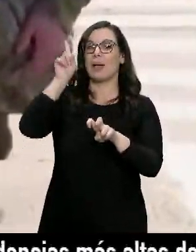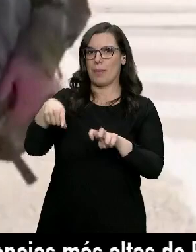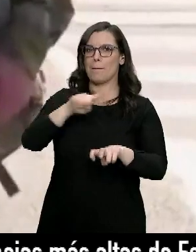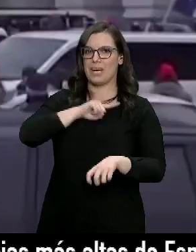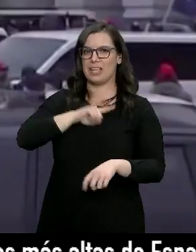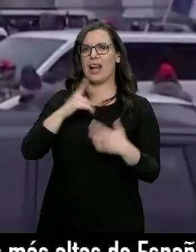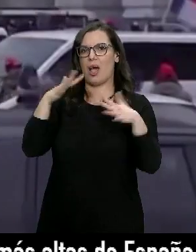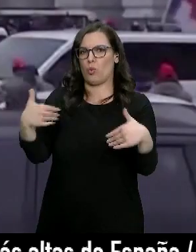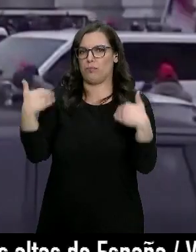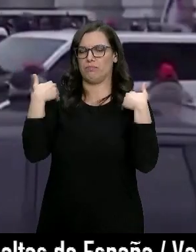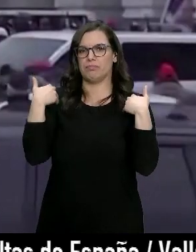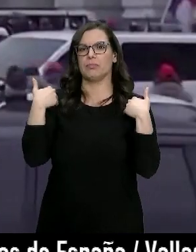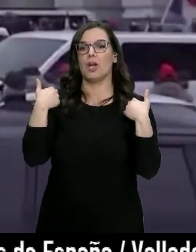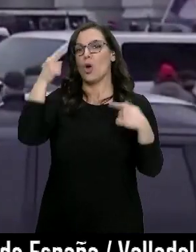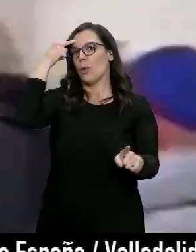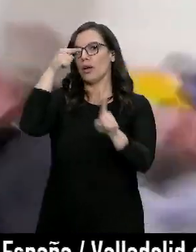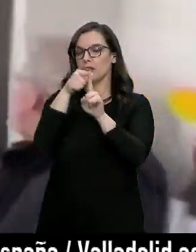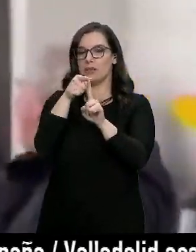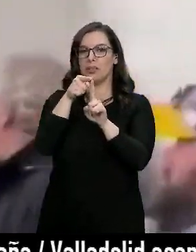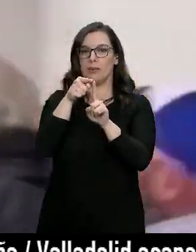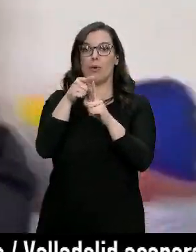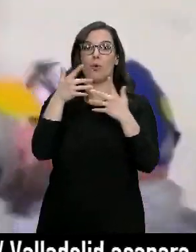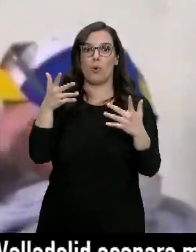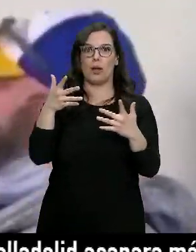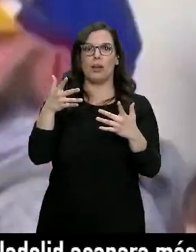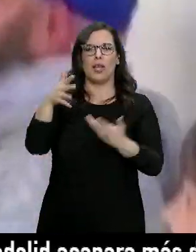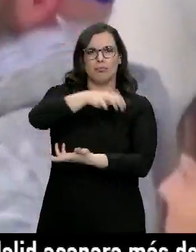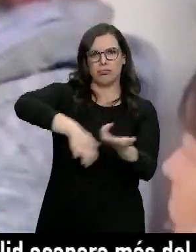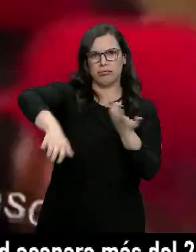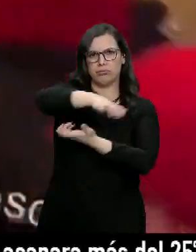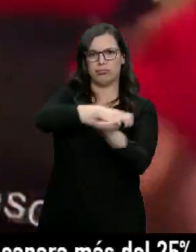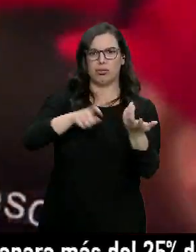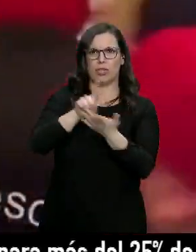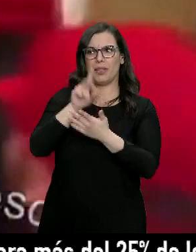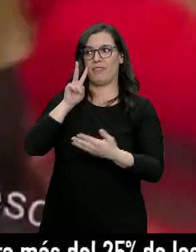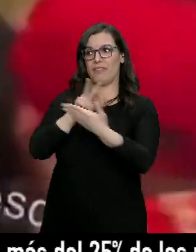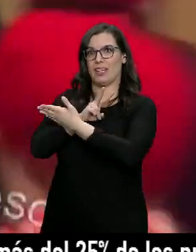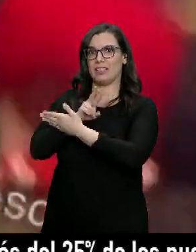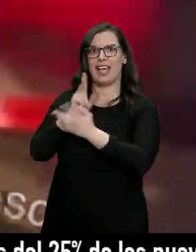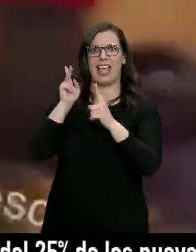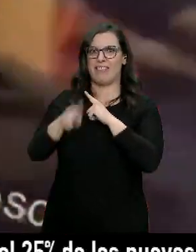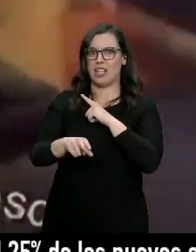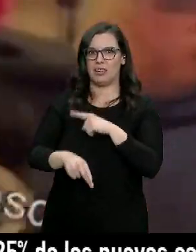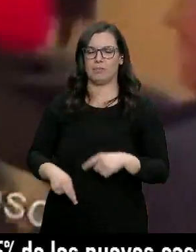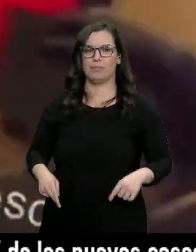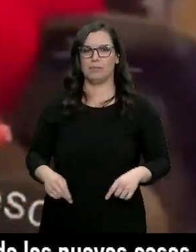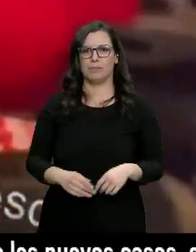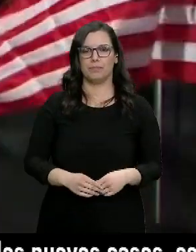la ceremonia. El objetivo, evitar a toda costa que vuelvan a repetirse estas imágenes.